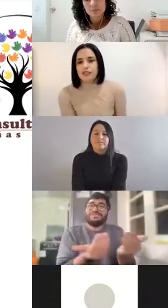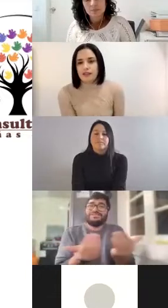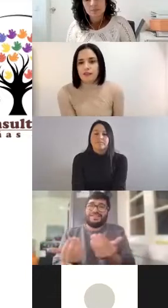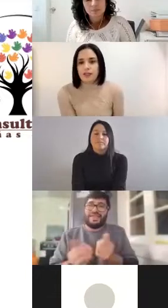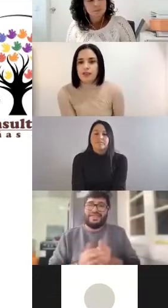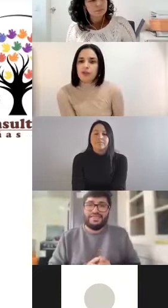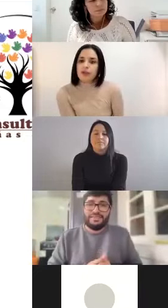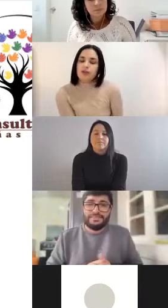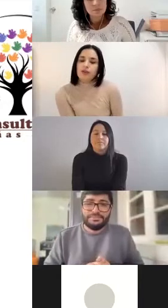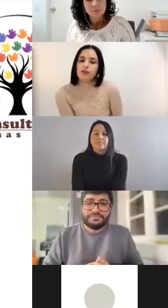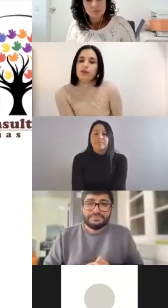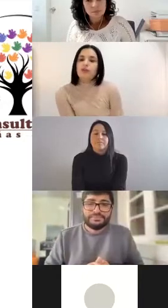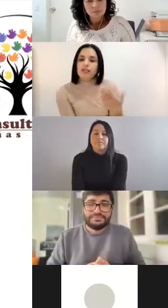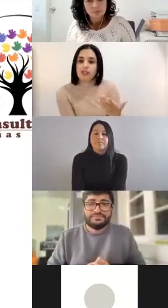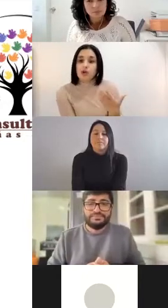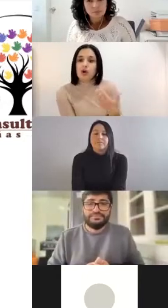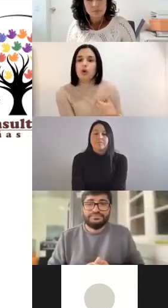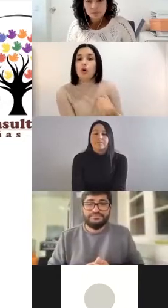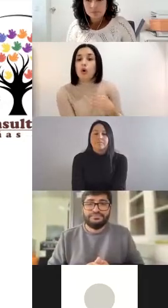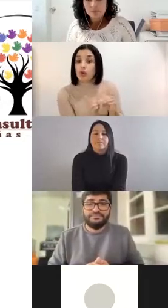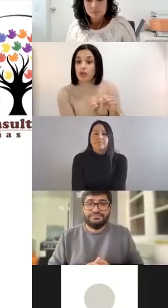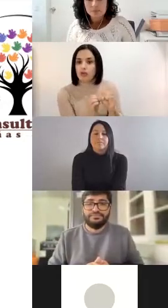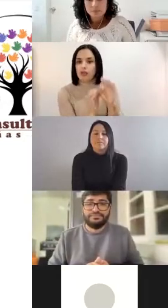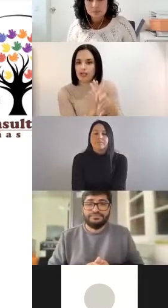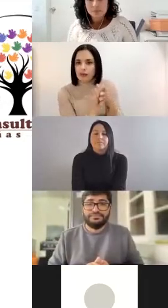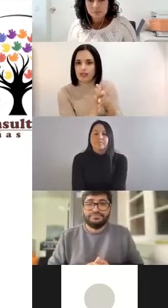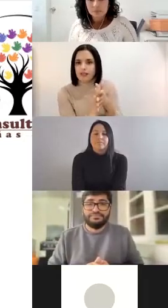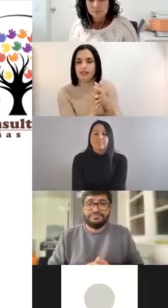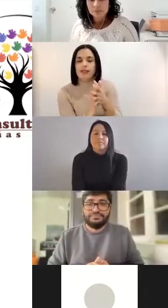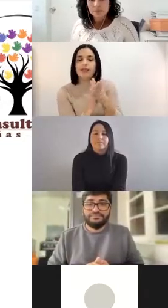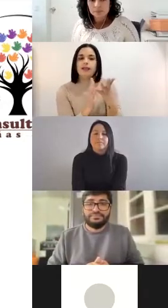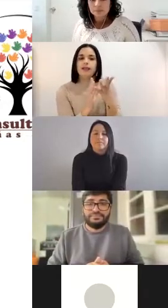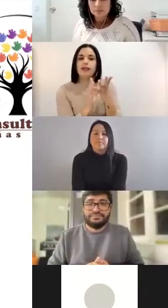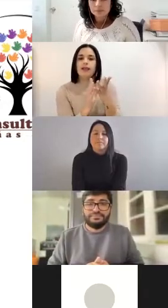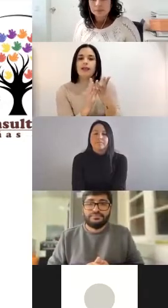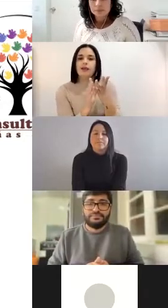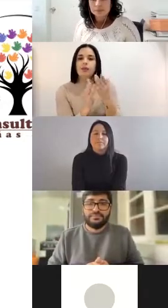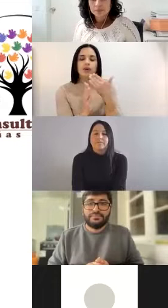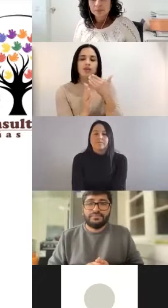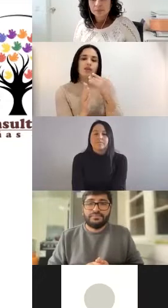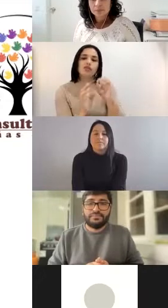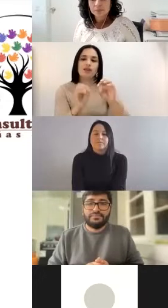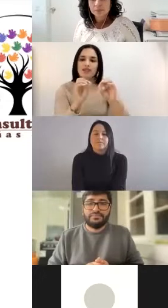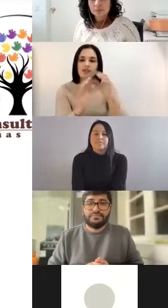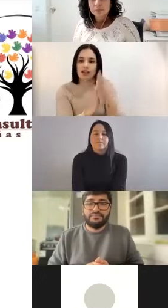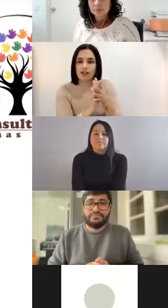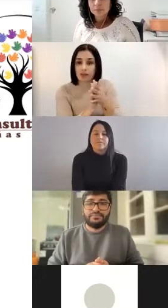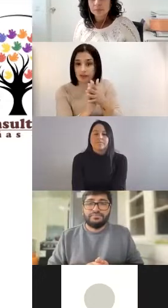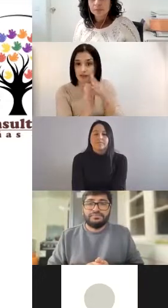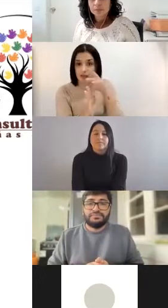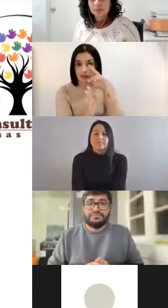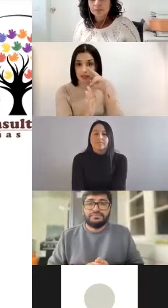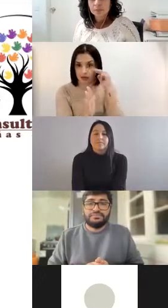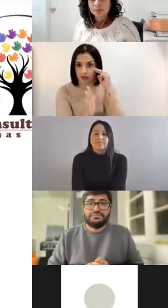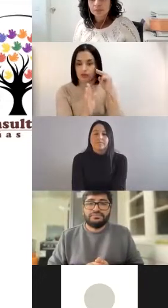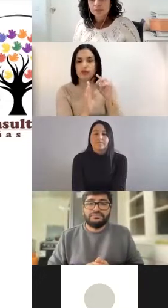validación significa que nos otorgan una validación como coeducador de la lengua de señas, porque no solamente será la lengua de